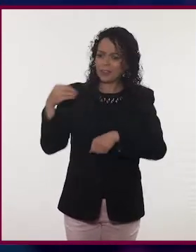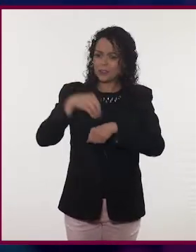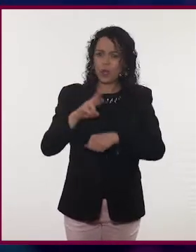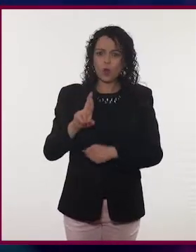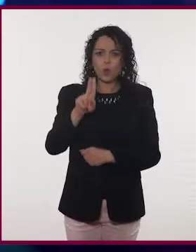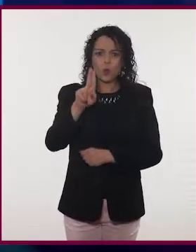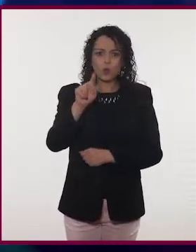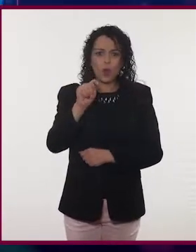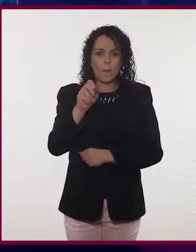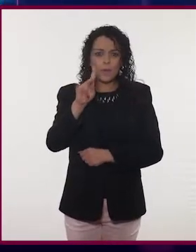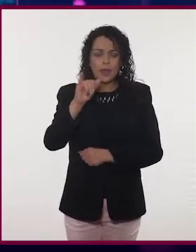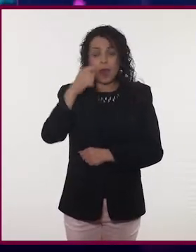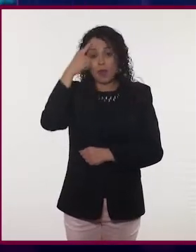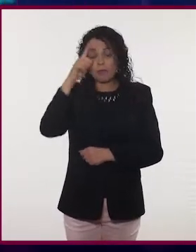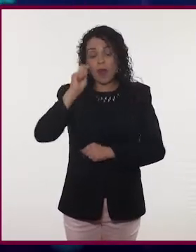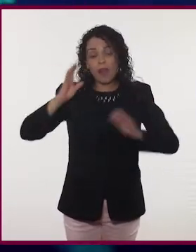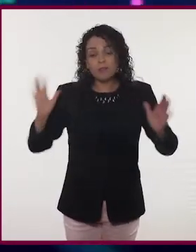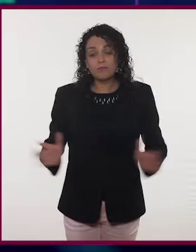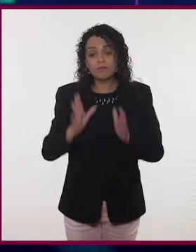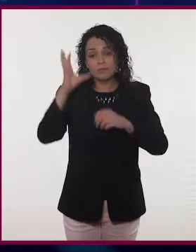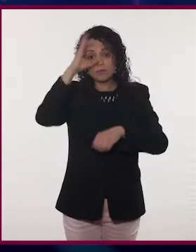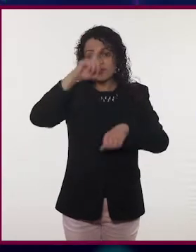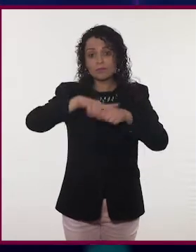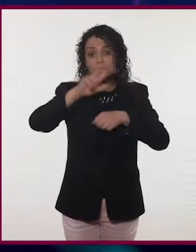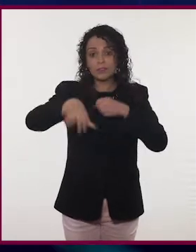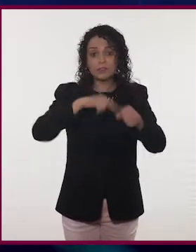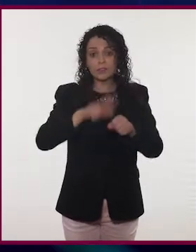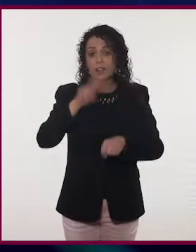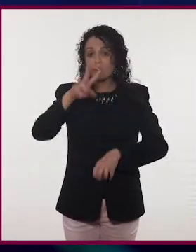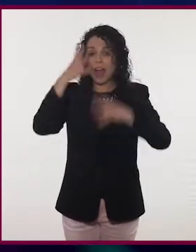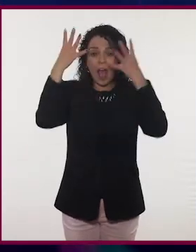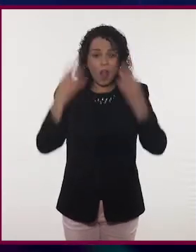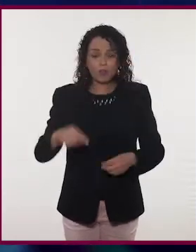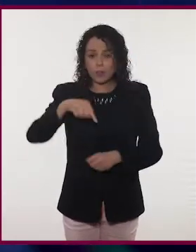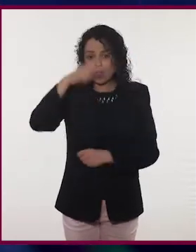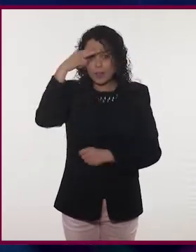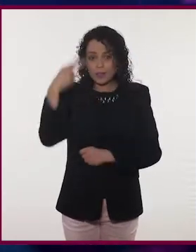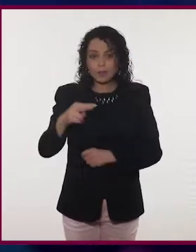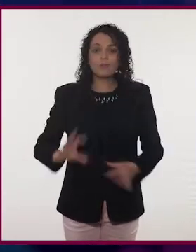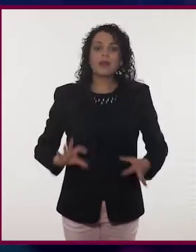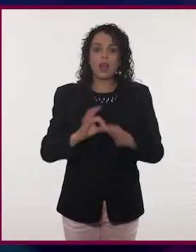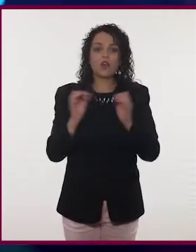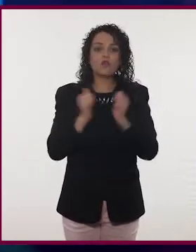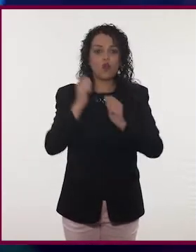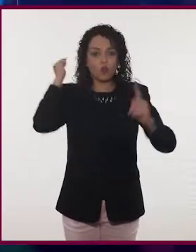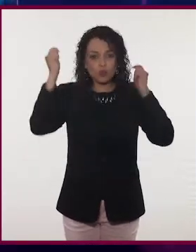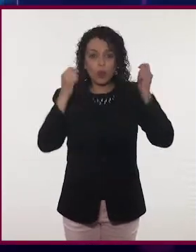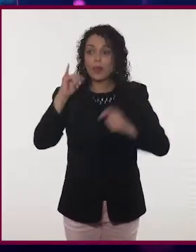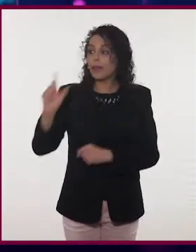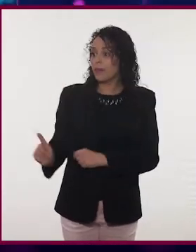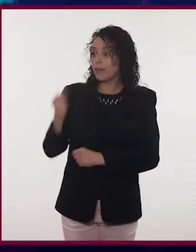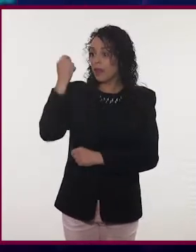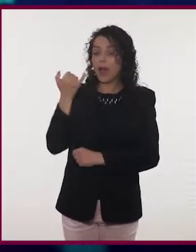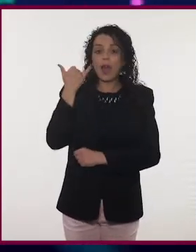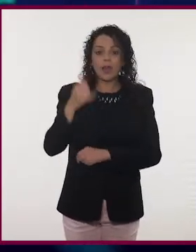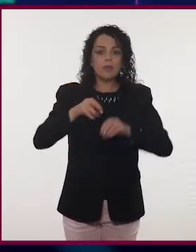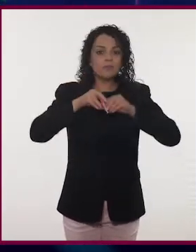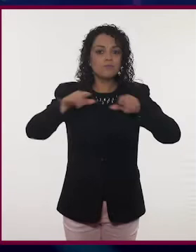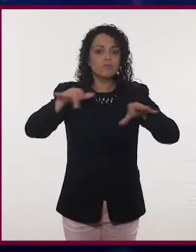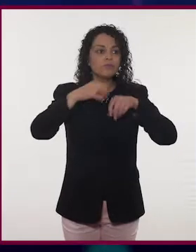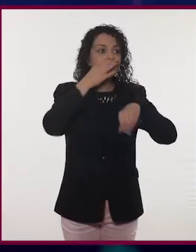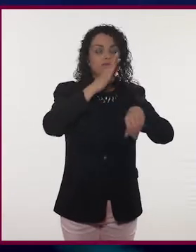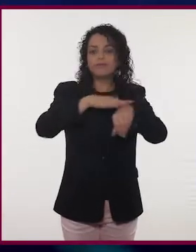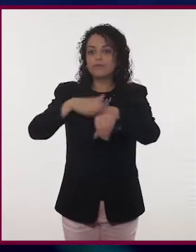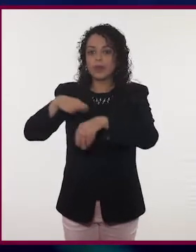la cultura y la naturaleza que es tan abundante en México a través del turismo y de la tecnología y la mercadotecnia. Una vez